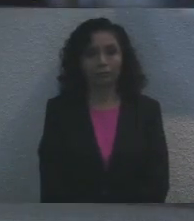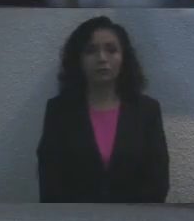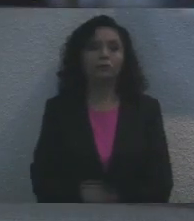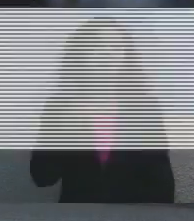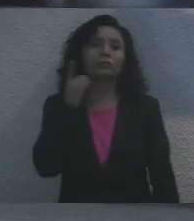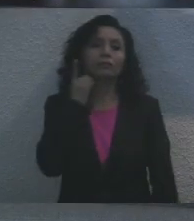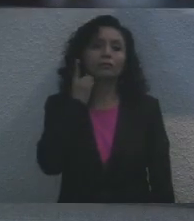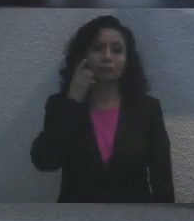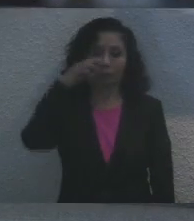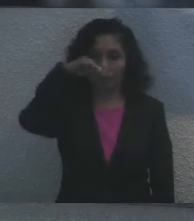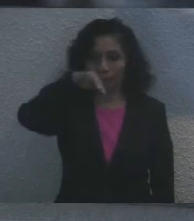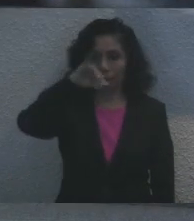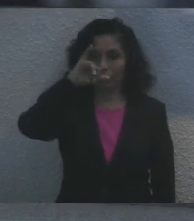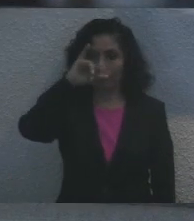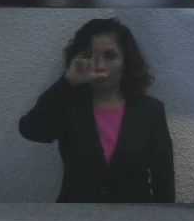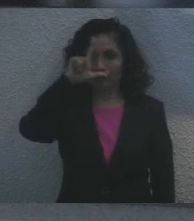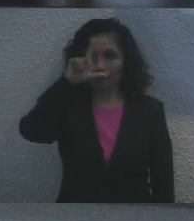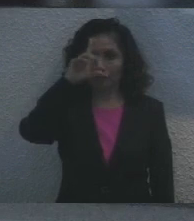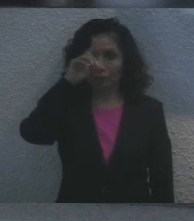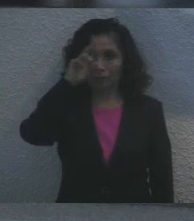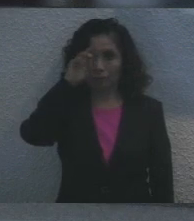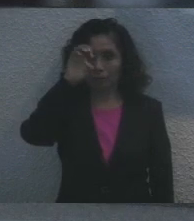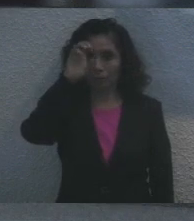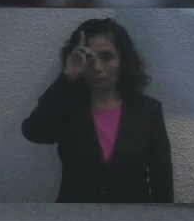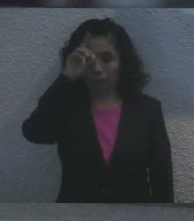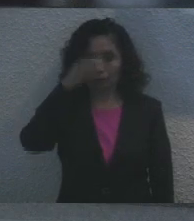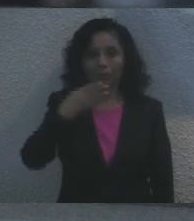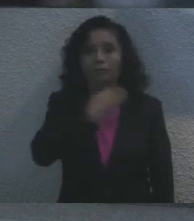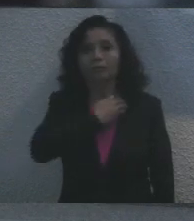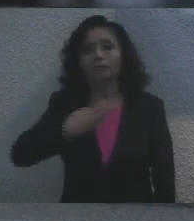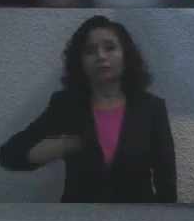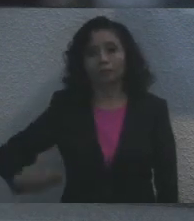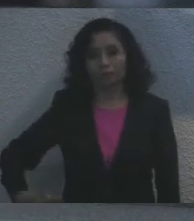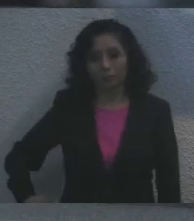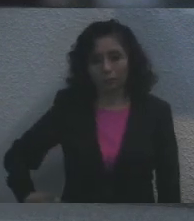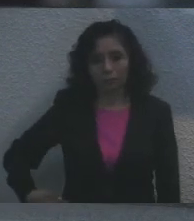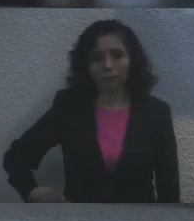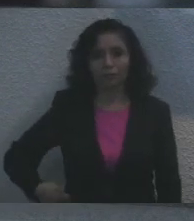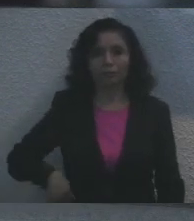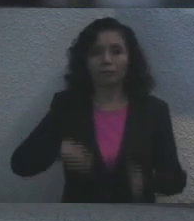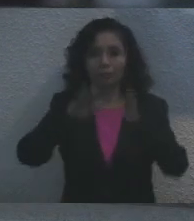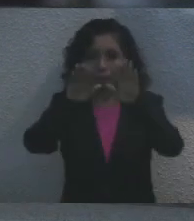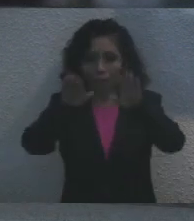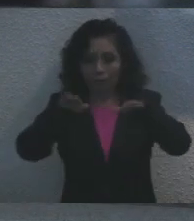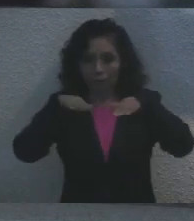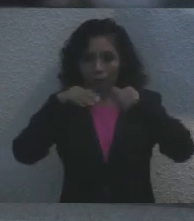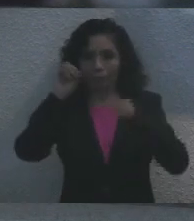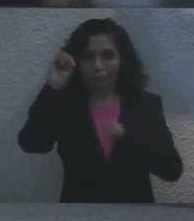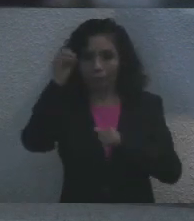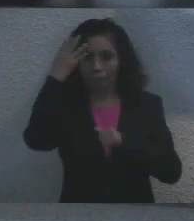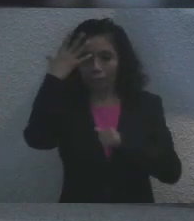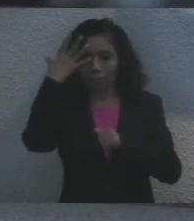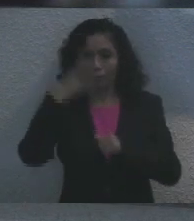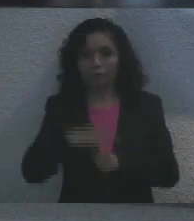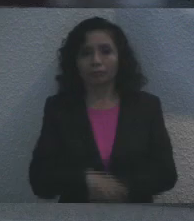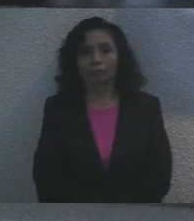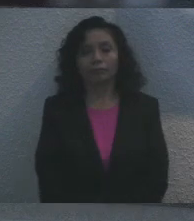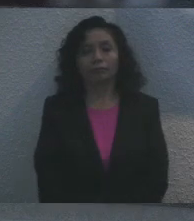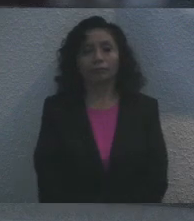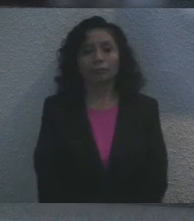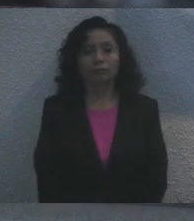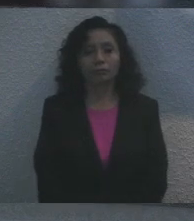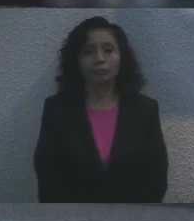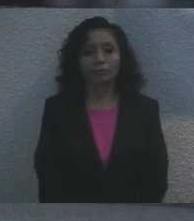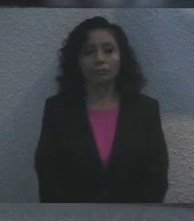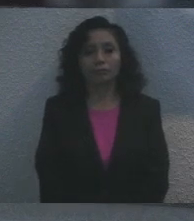Diputada Milder Concepción Ávila Vera, presidenta de la Mesa Directiva de la 17ª Legislatura. Muchas gracias.